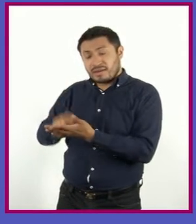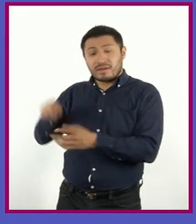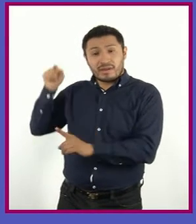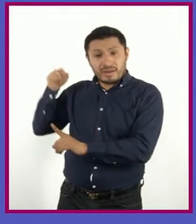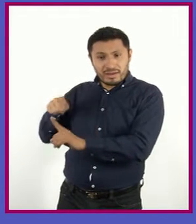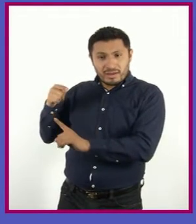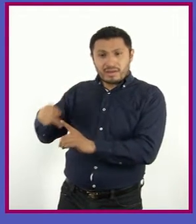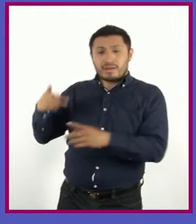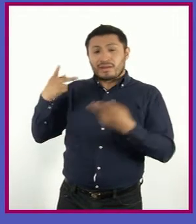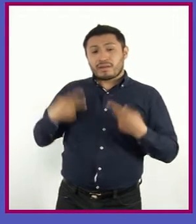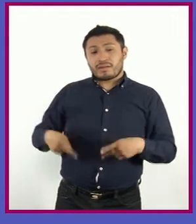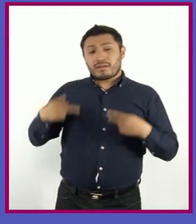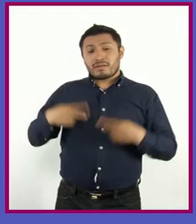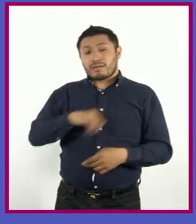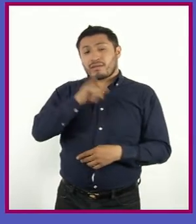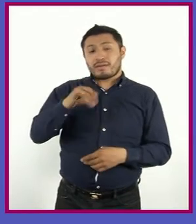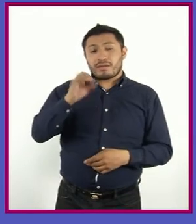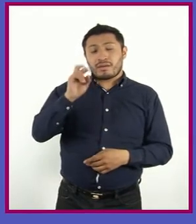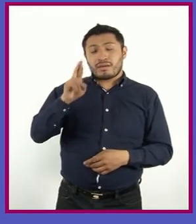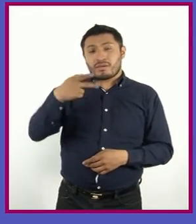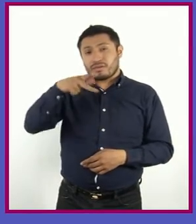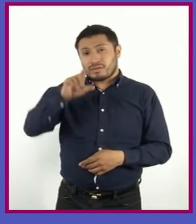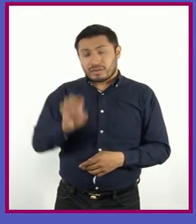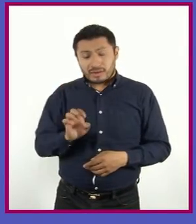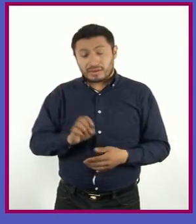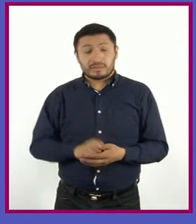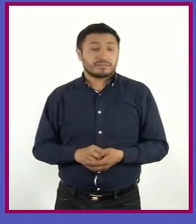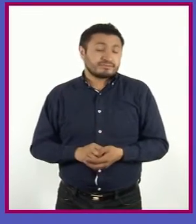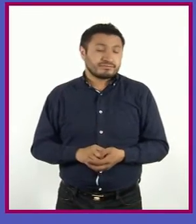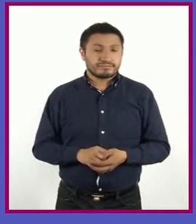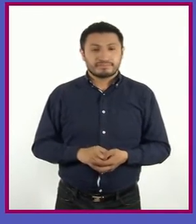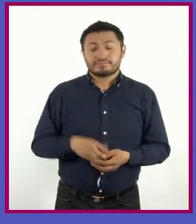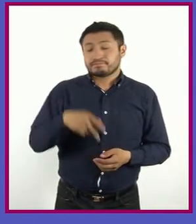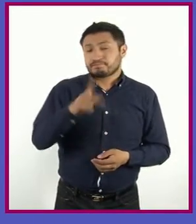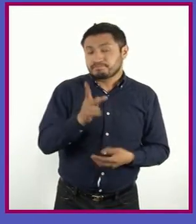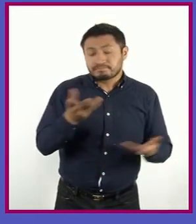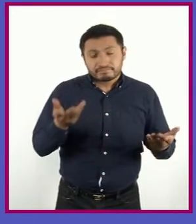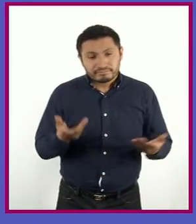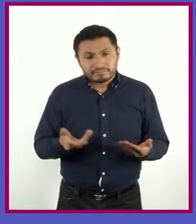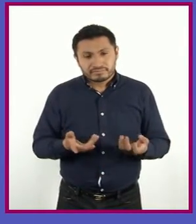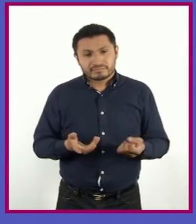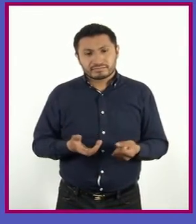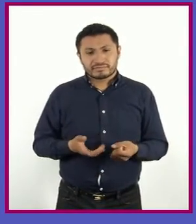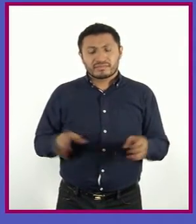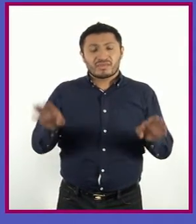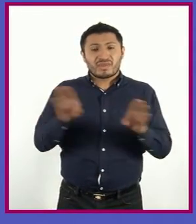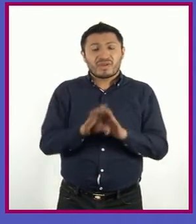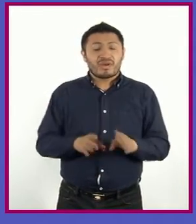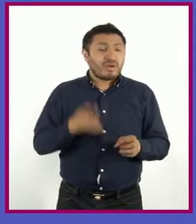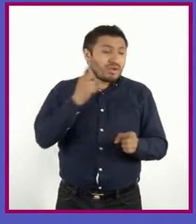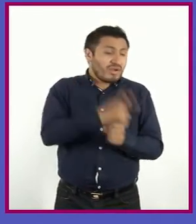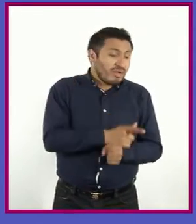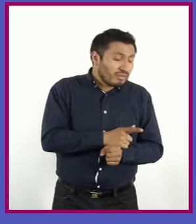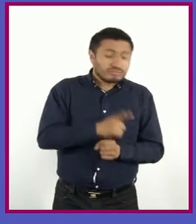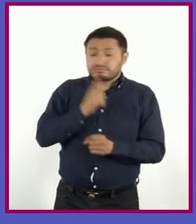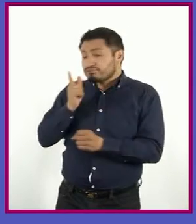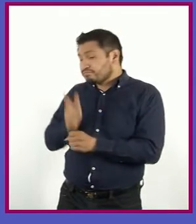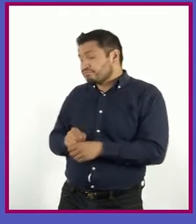un reportero llamado Jorge Sepúlveda Marín. Pero, ¿qué nos permite identificar de quién se